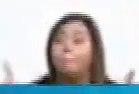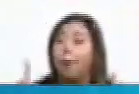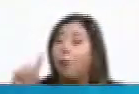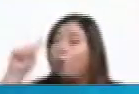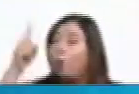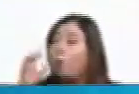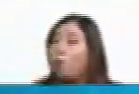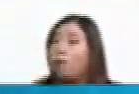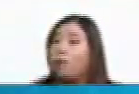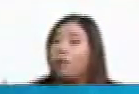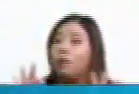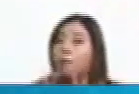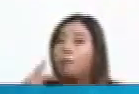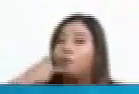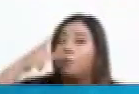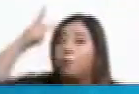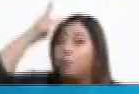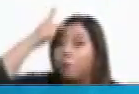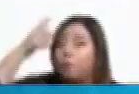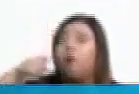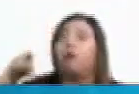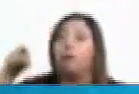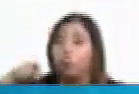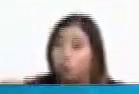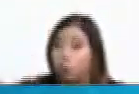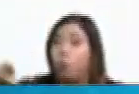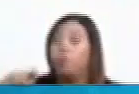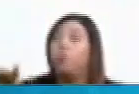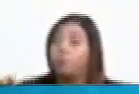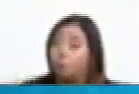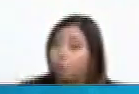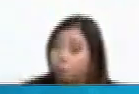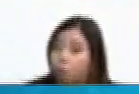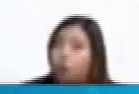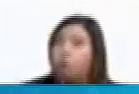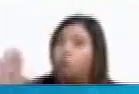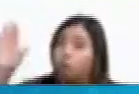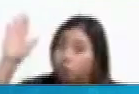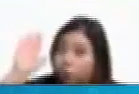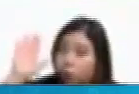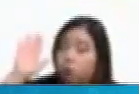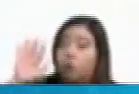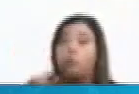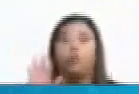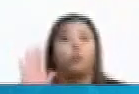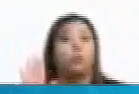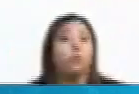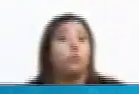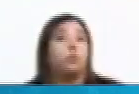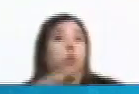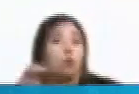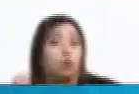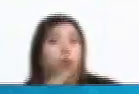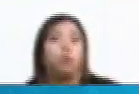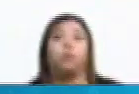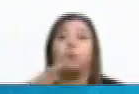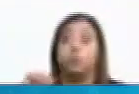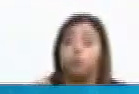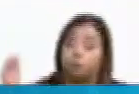se comprometan con la vacunación de sus hijos e hijas para poder